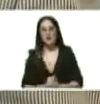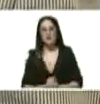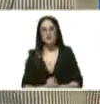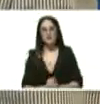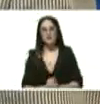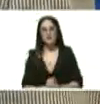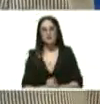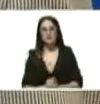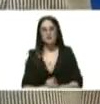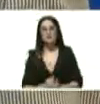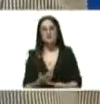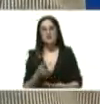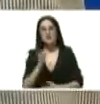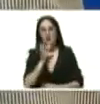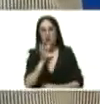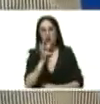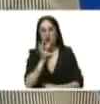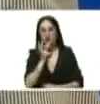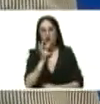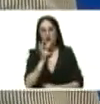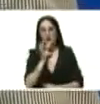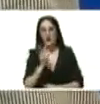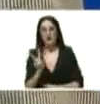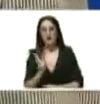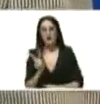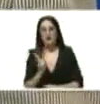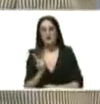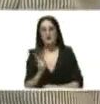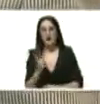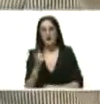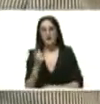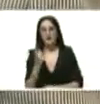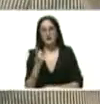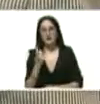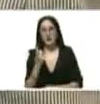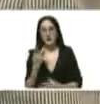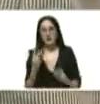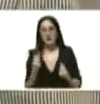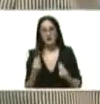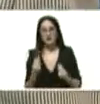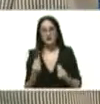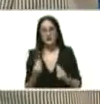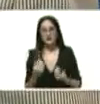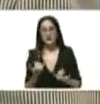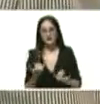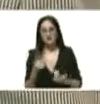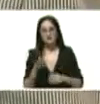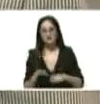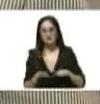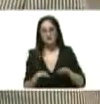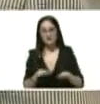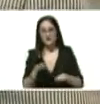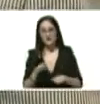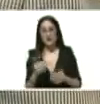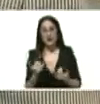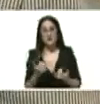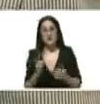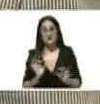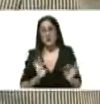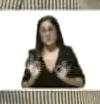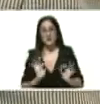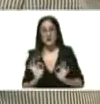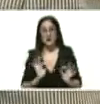que todavía en el país nos falta a nosotros bastante por avanzar, pero ya estamos preparados para